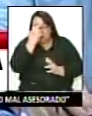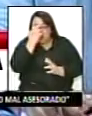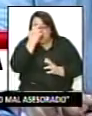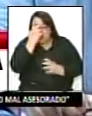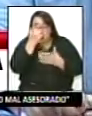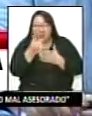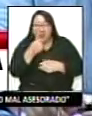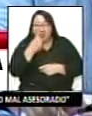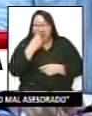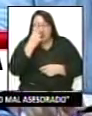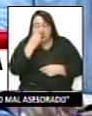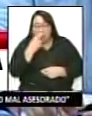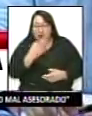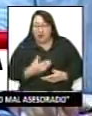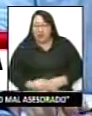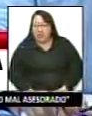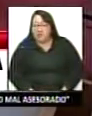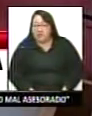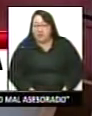gastronomía peruana en el Perú. Gracias.